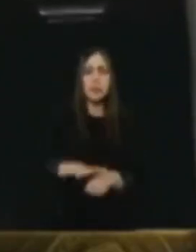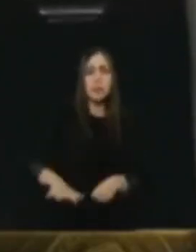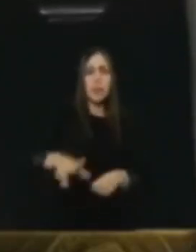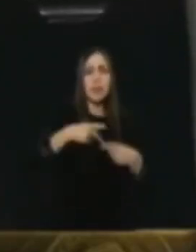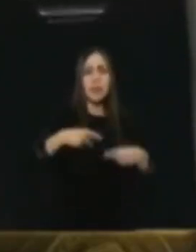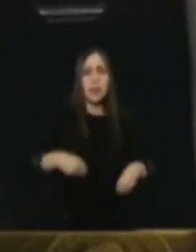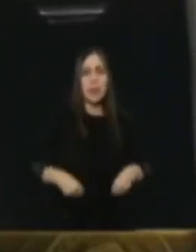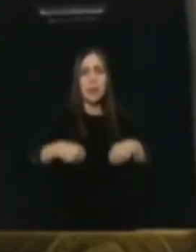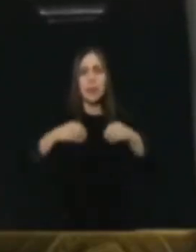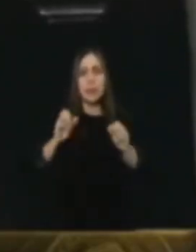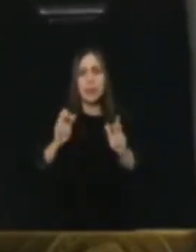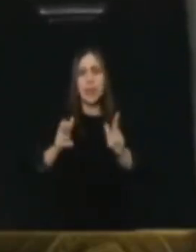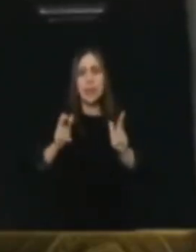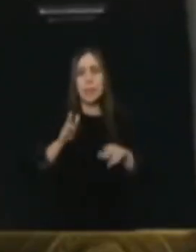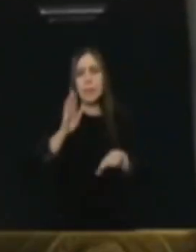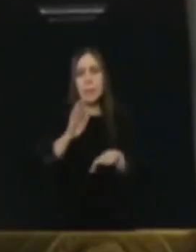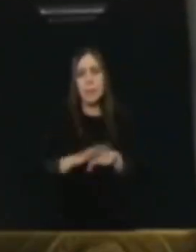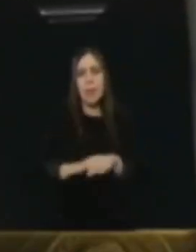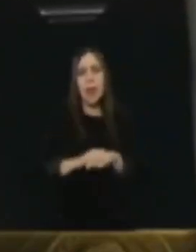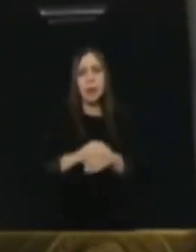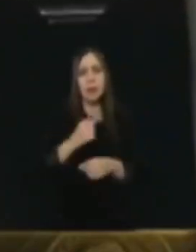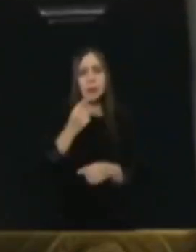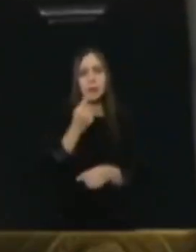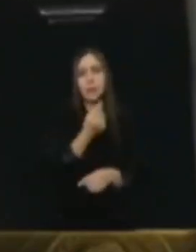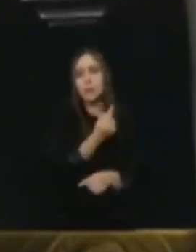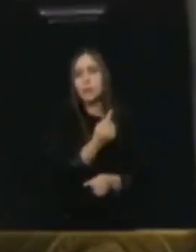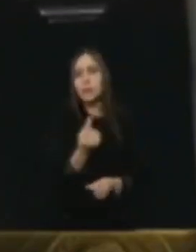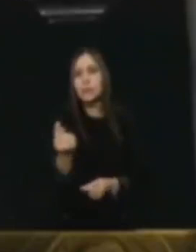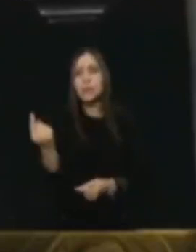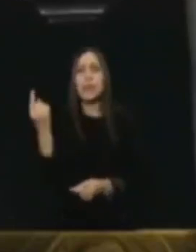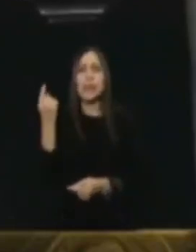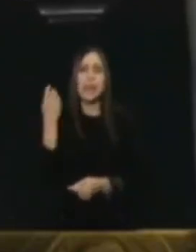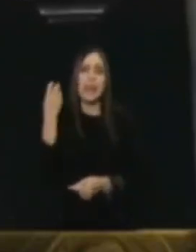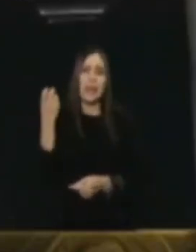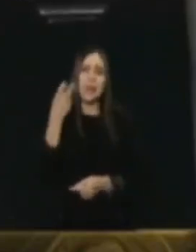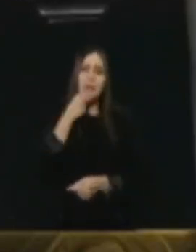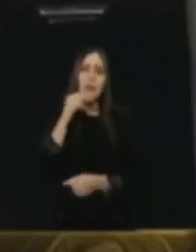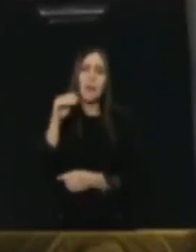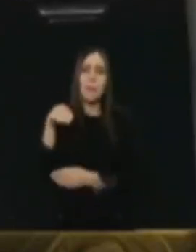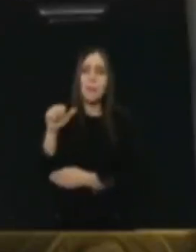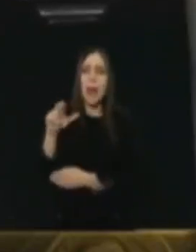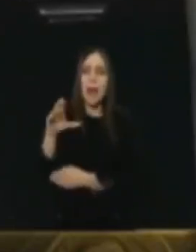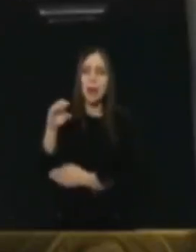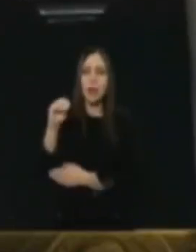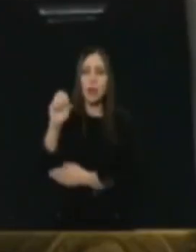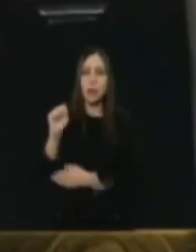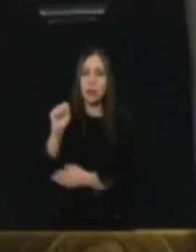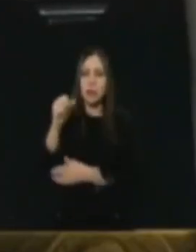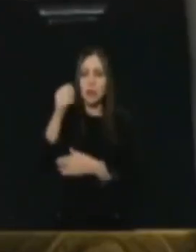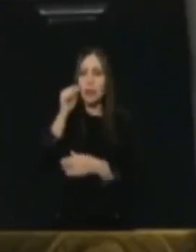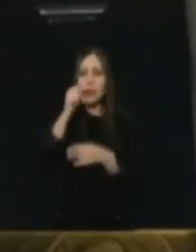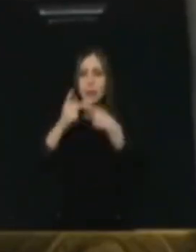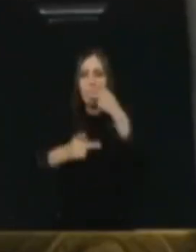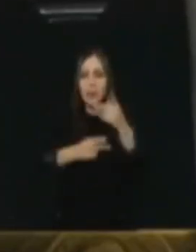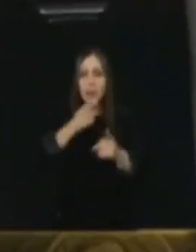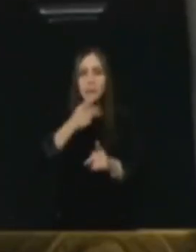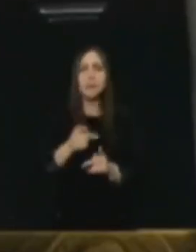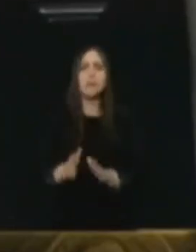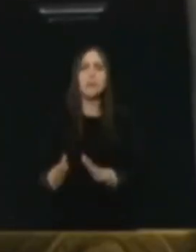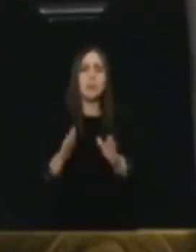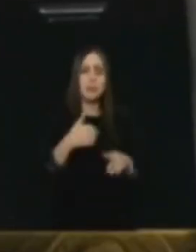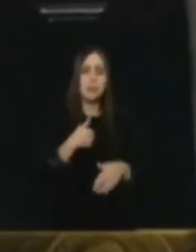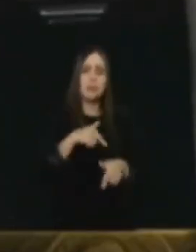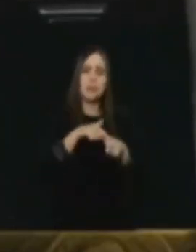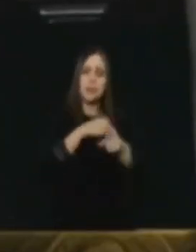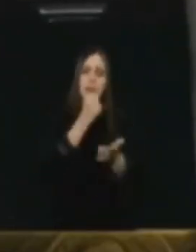Marcos. Seguí muy de cerca la lucha de los ferrocarrileros tras la gran huelga